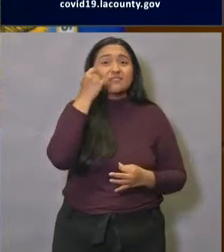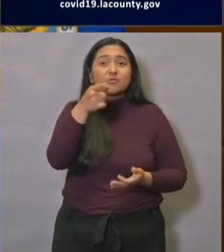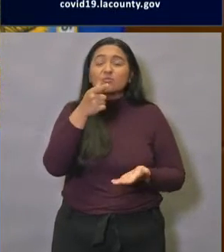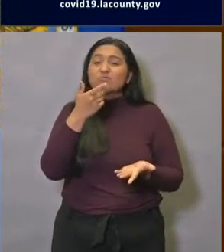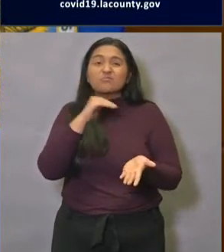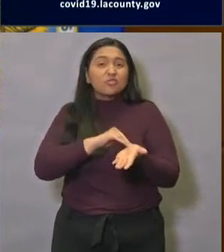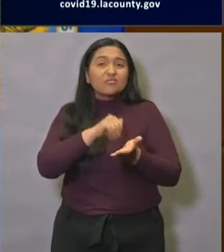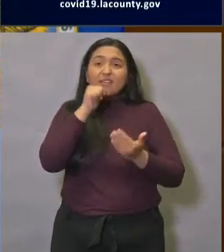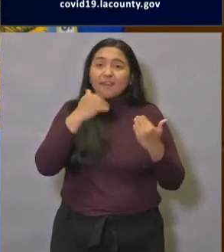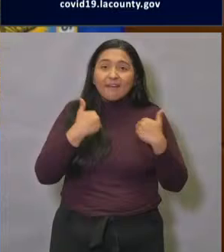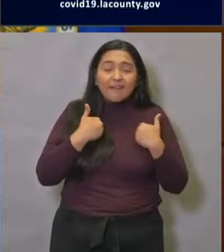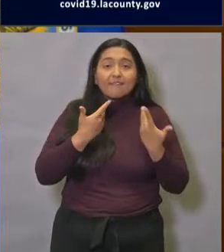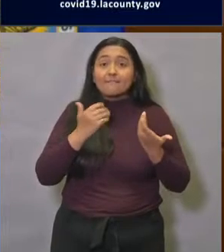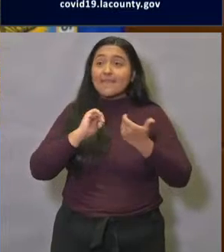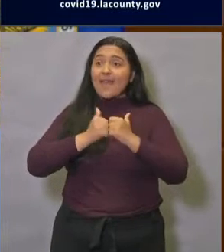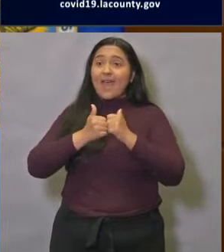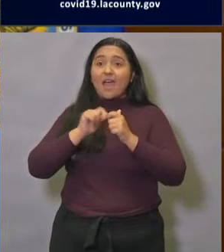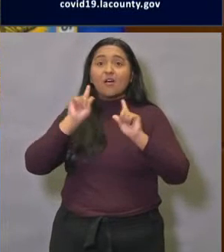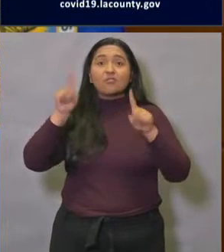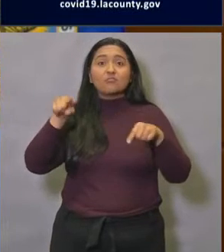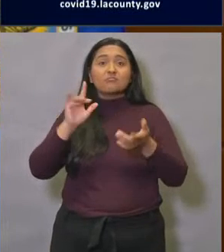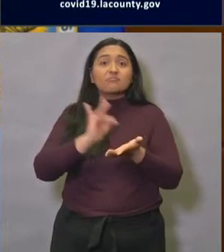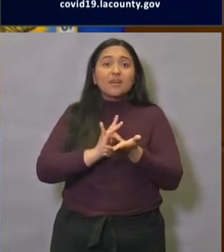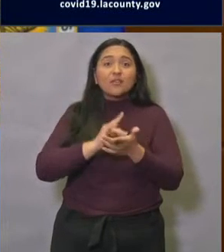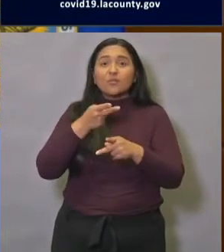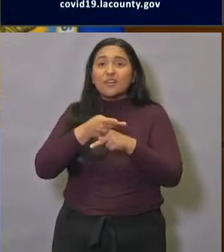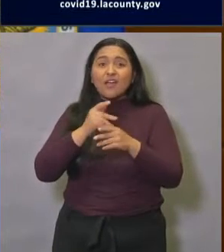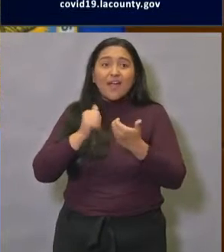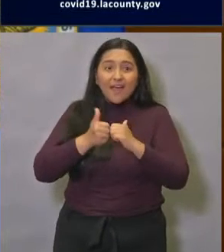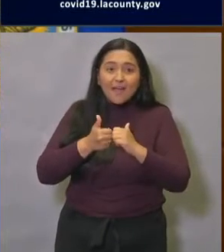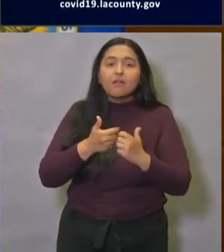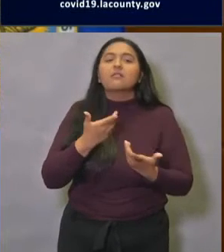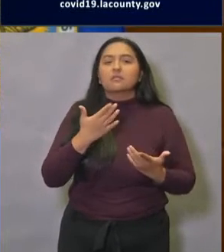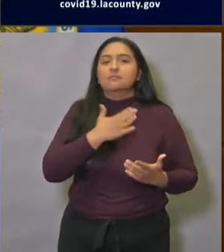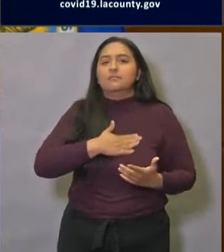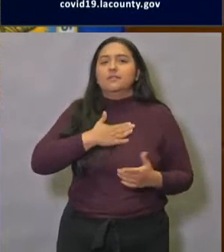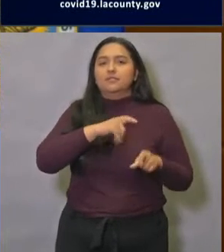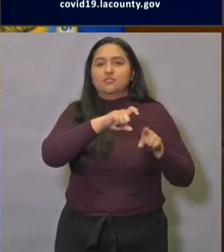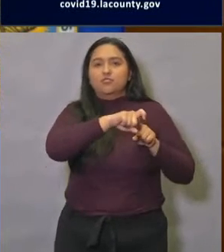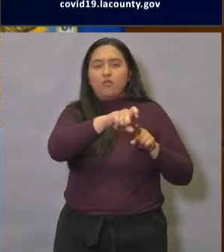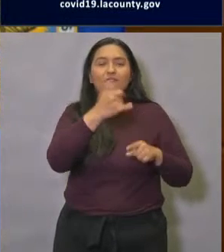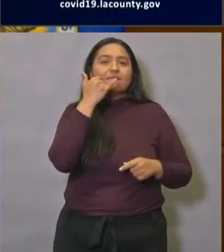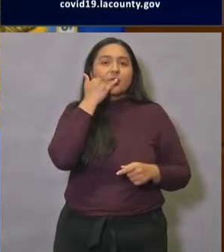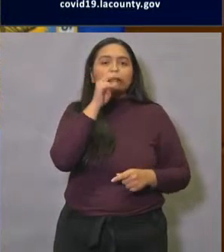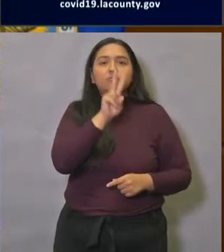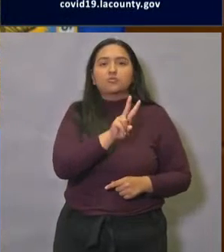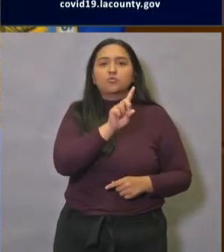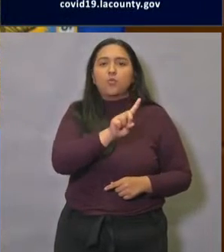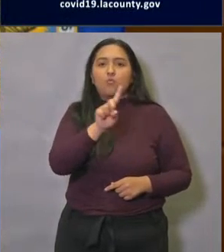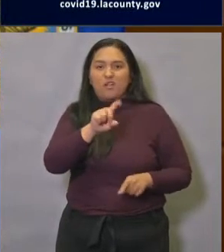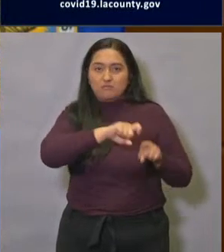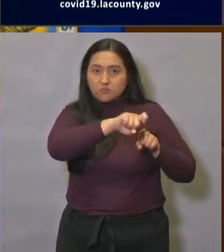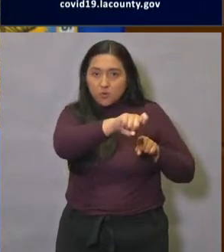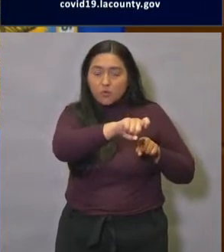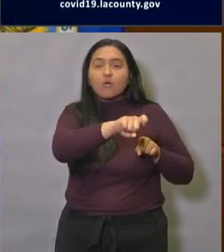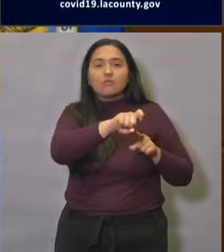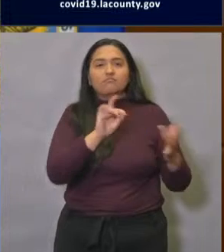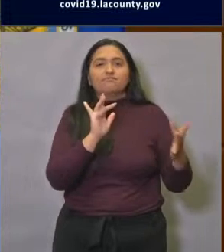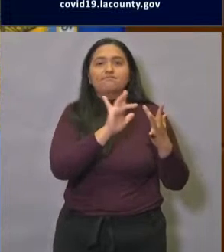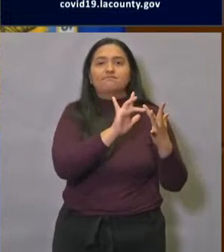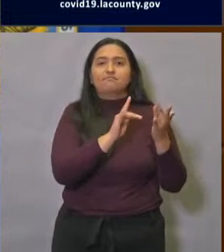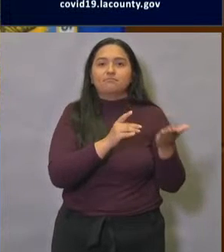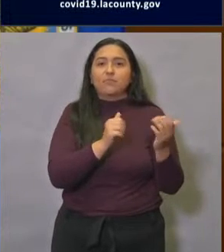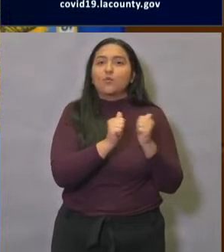dónde ir para conseguir salud médica, por favor, llame el número 211 para ser conectado con